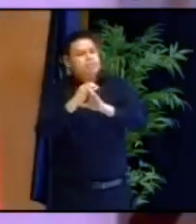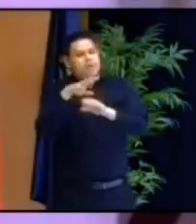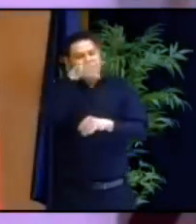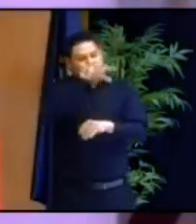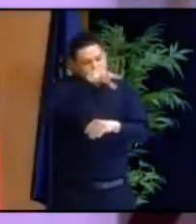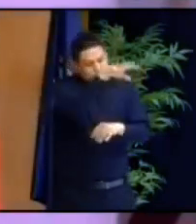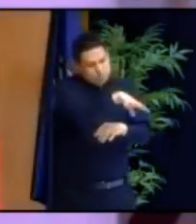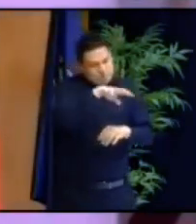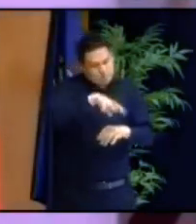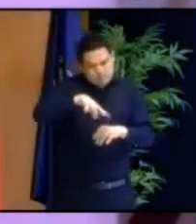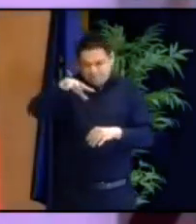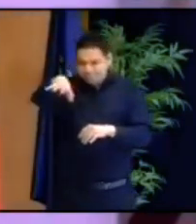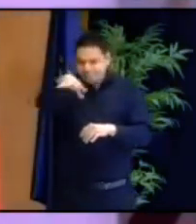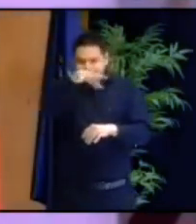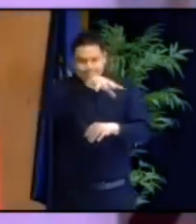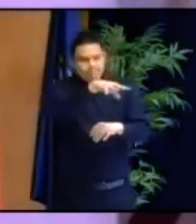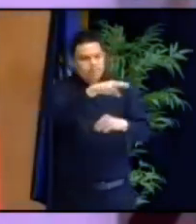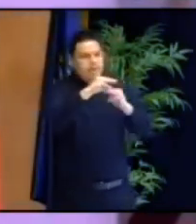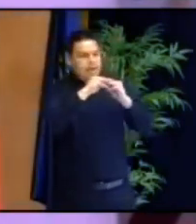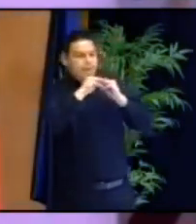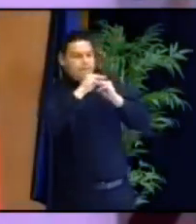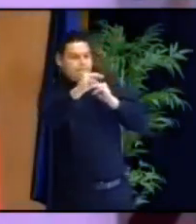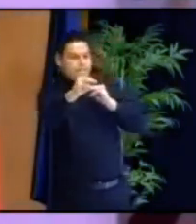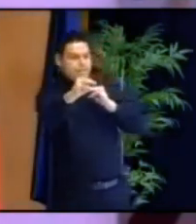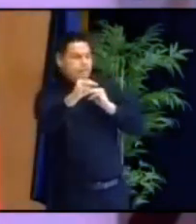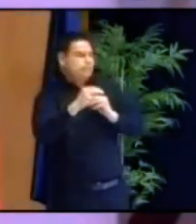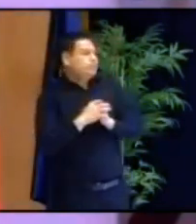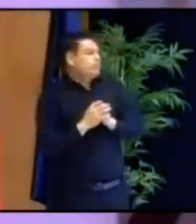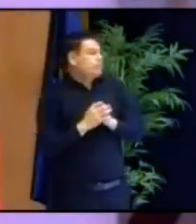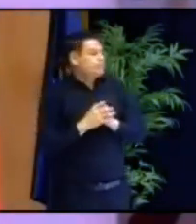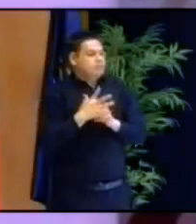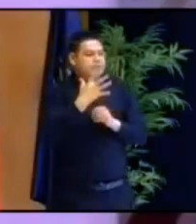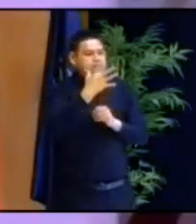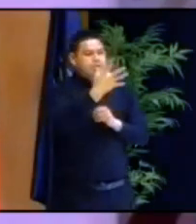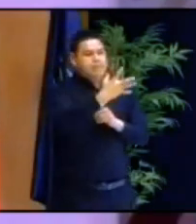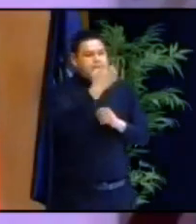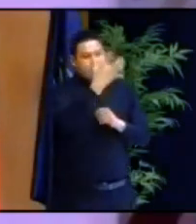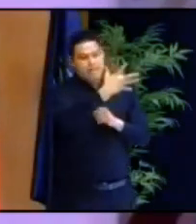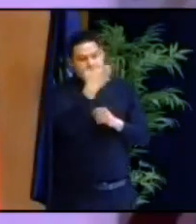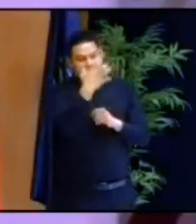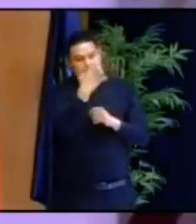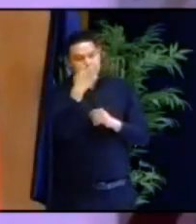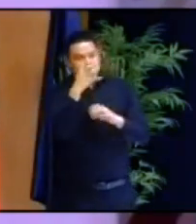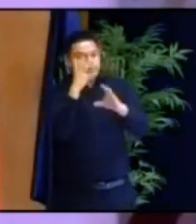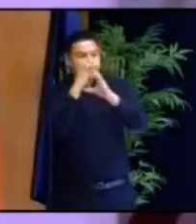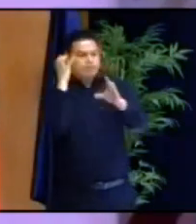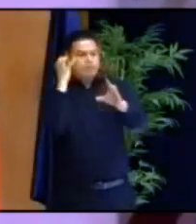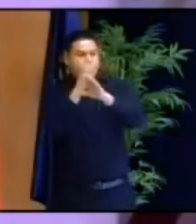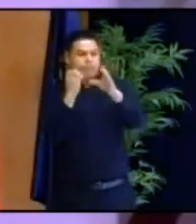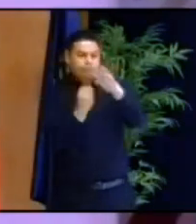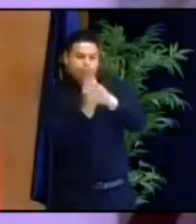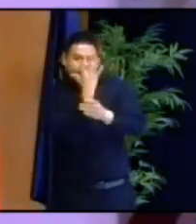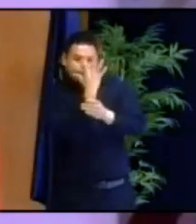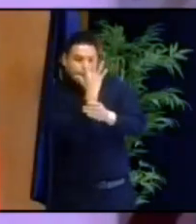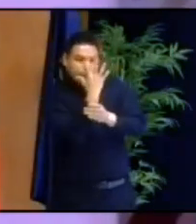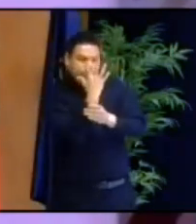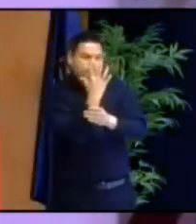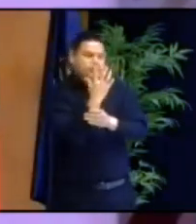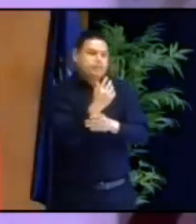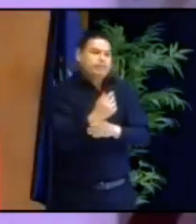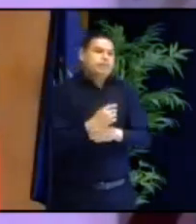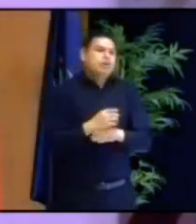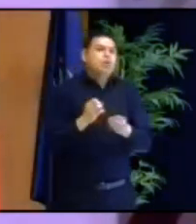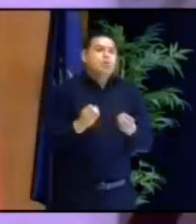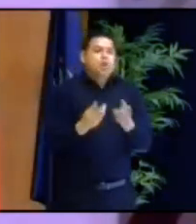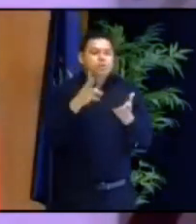más lejanas al metro de la Ciudad de México. 500 nuevos autobuses. Y la tarifa de esos autobuses,